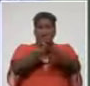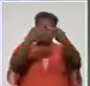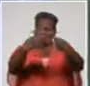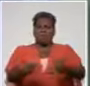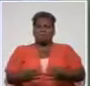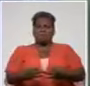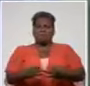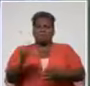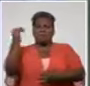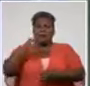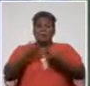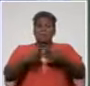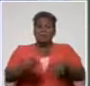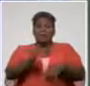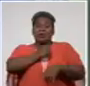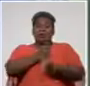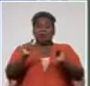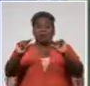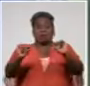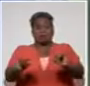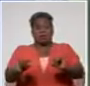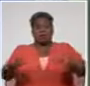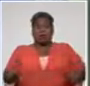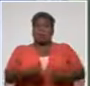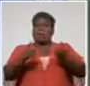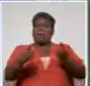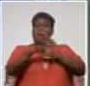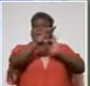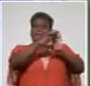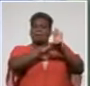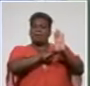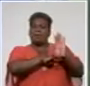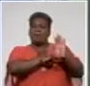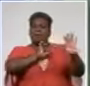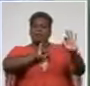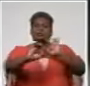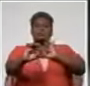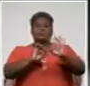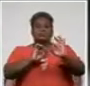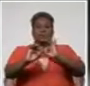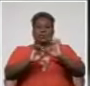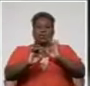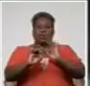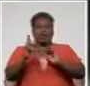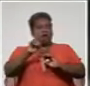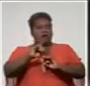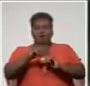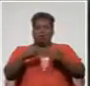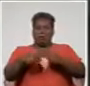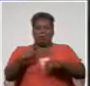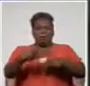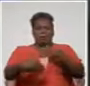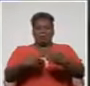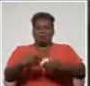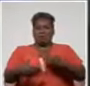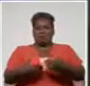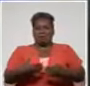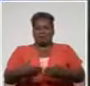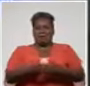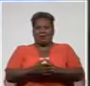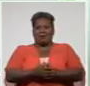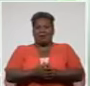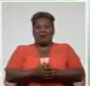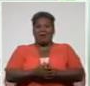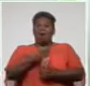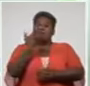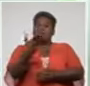de minimizarlo y cumpliendo todas las medidas de bioseguridad no debemos tener ningún problema. Por lo que también exhortamos a la